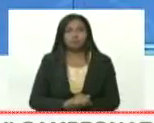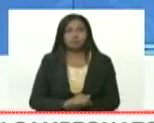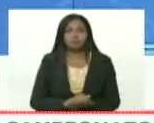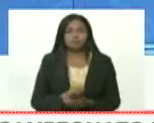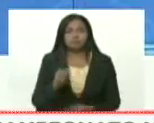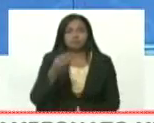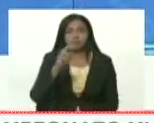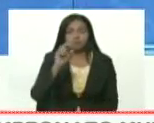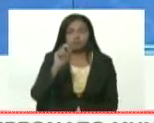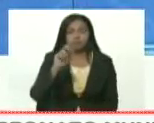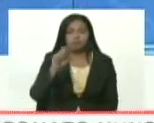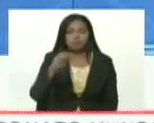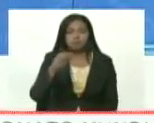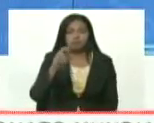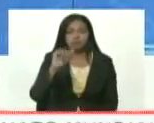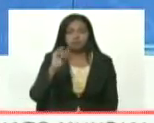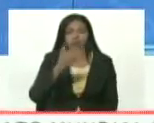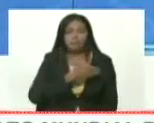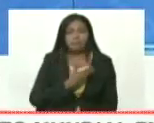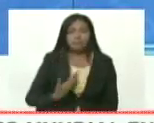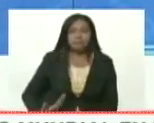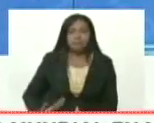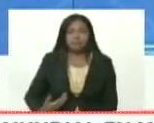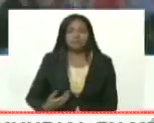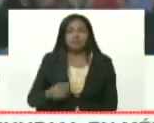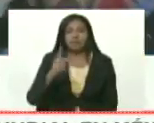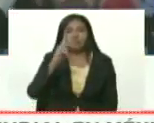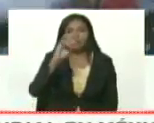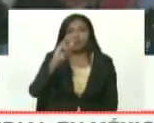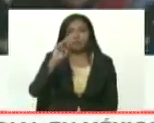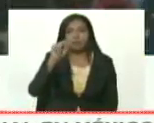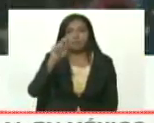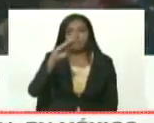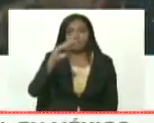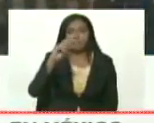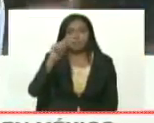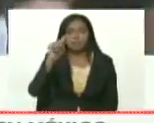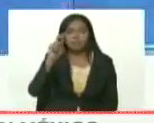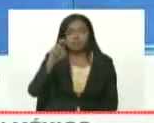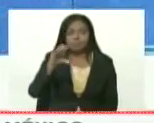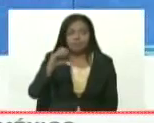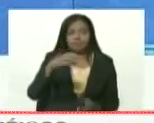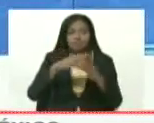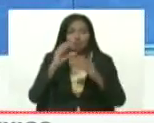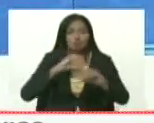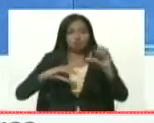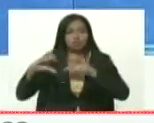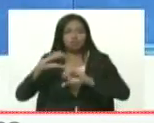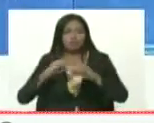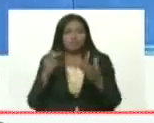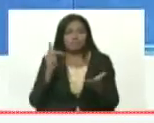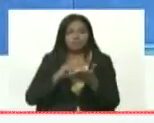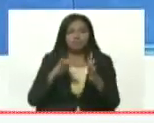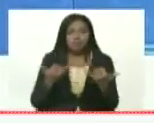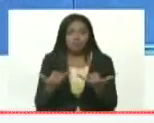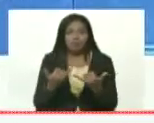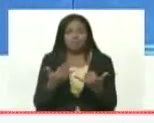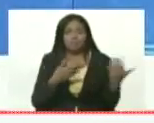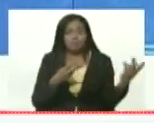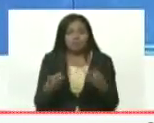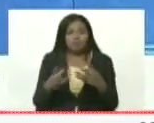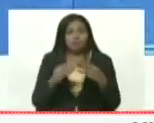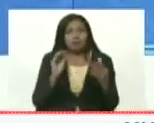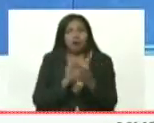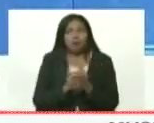Gregorio Sánchez, presidente de Quimbiotec. Bienvenido, todos los científicos presentes,